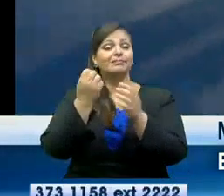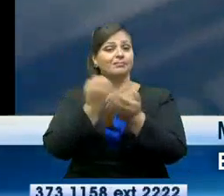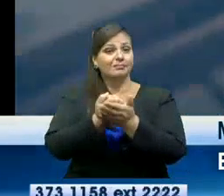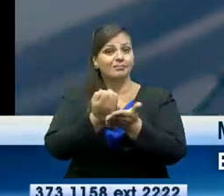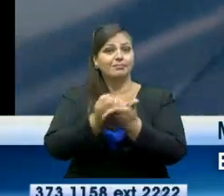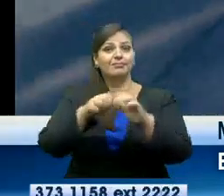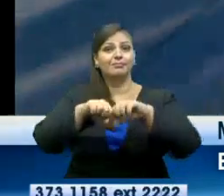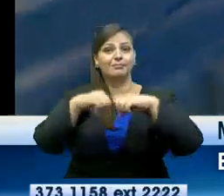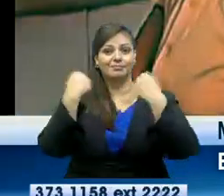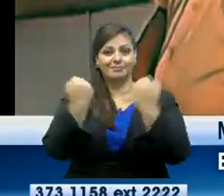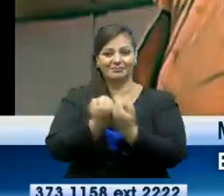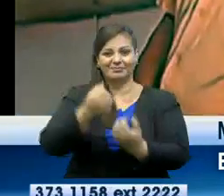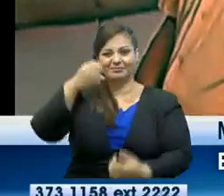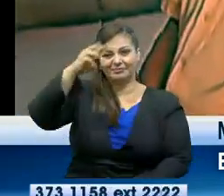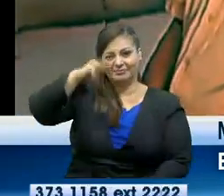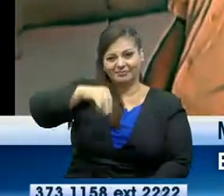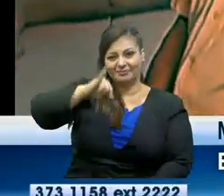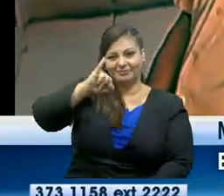se hizo presente.